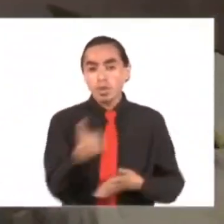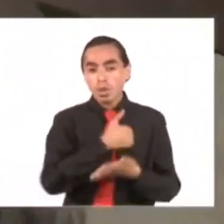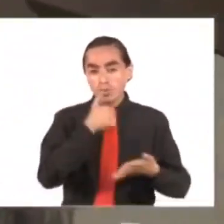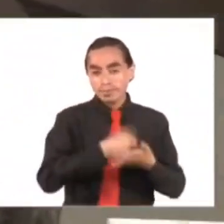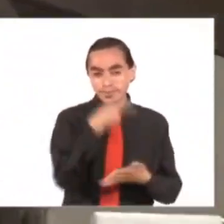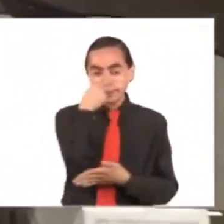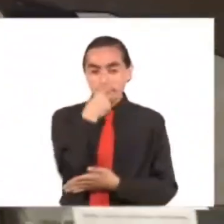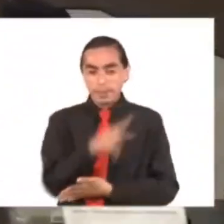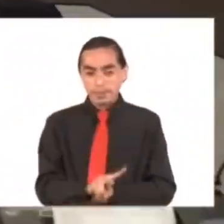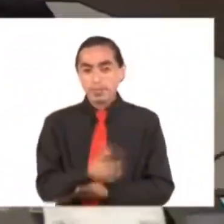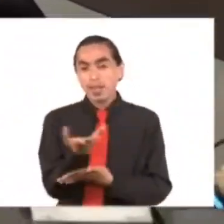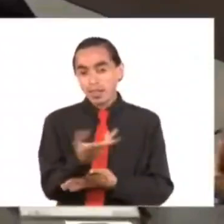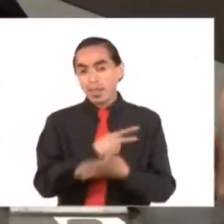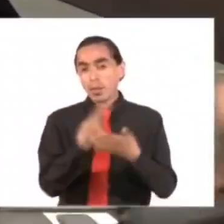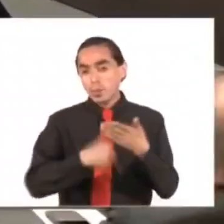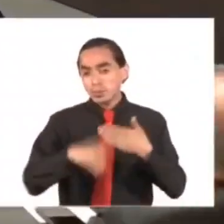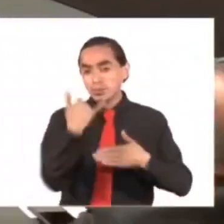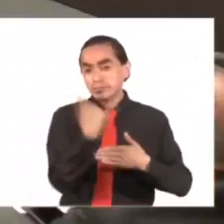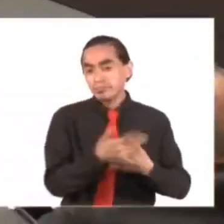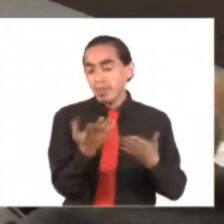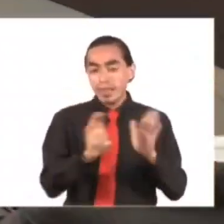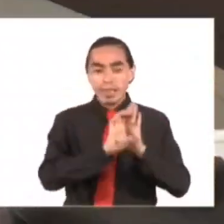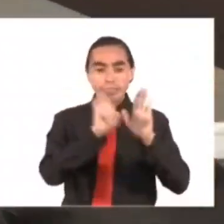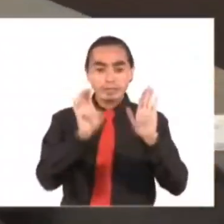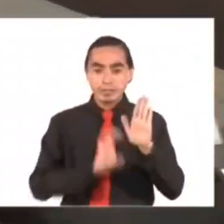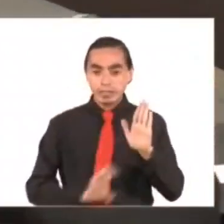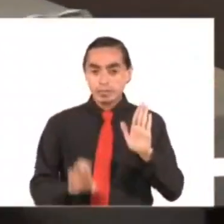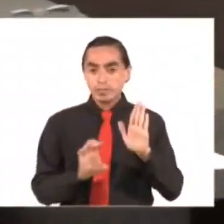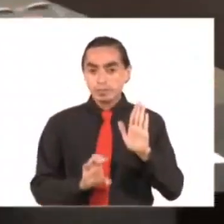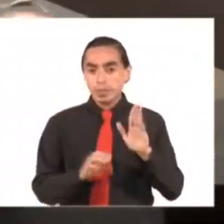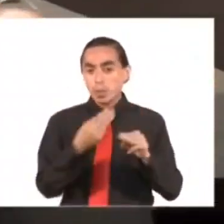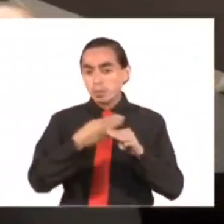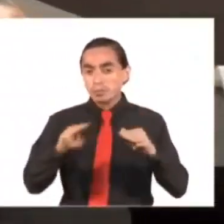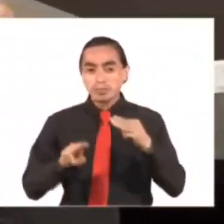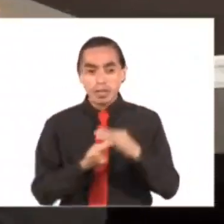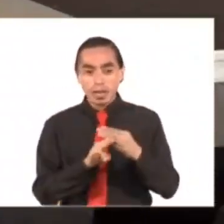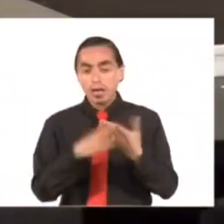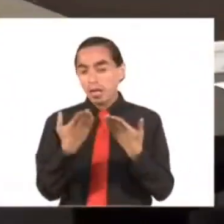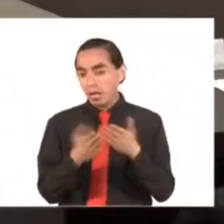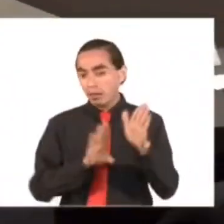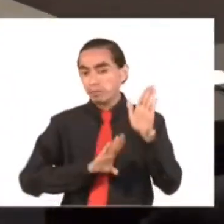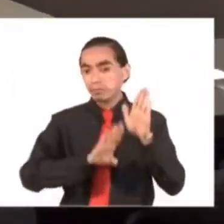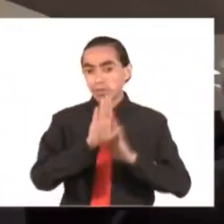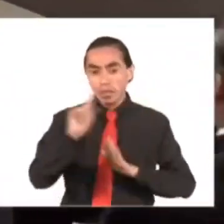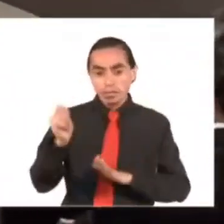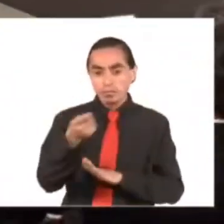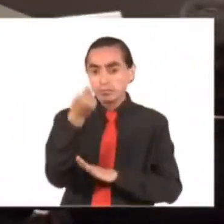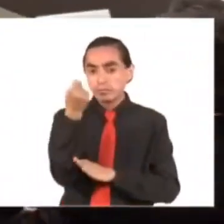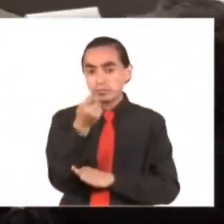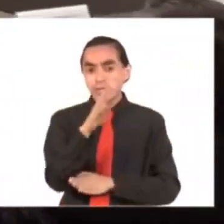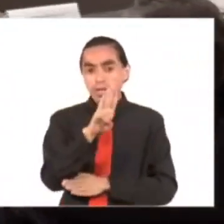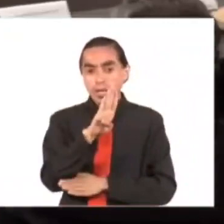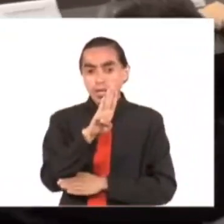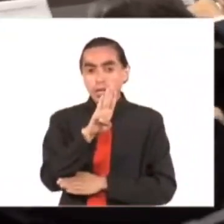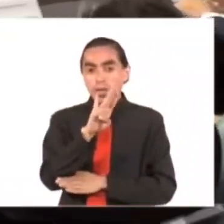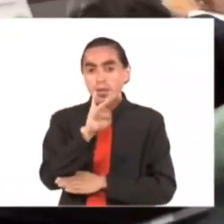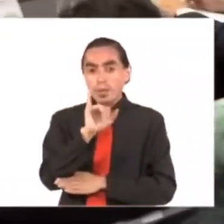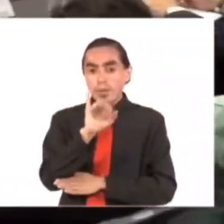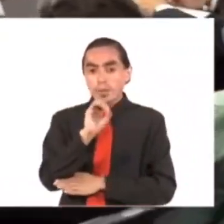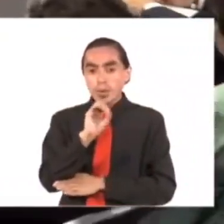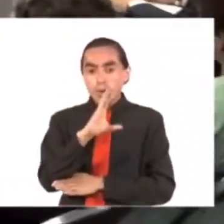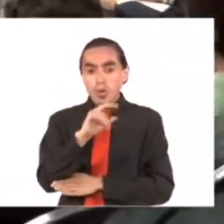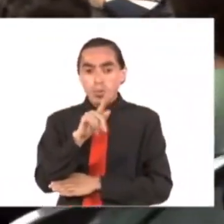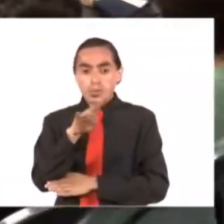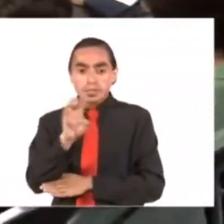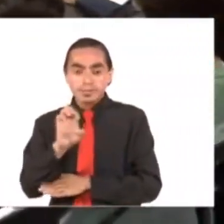México en proyectos relacionados, por ejemplo, con materiales avanzados, con biocombustibles, como